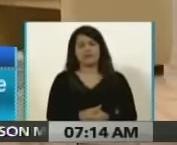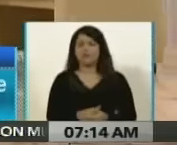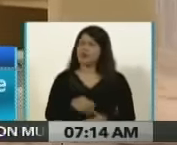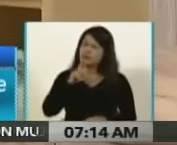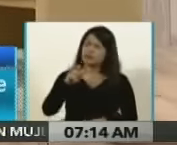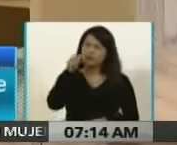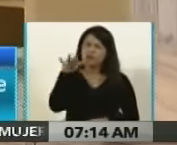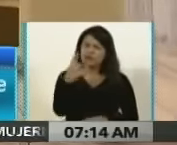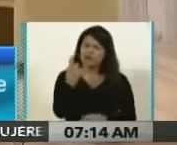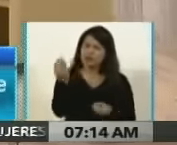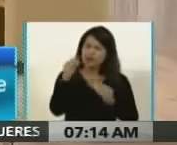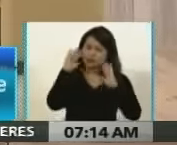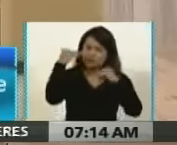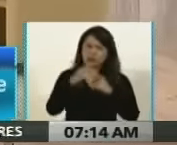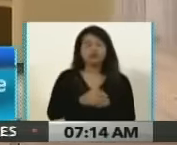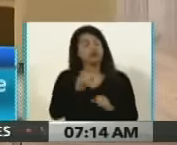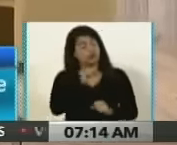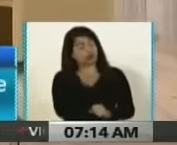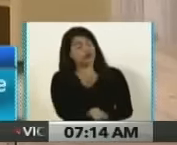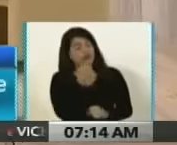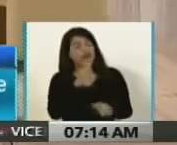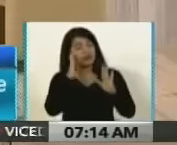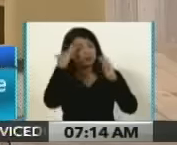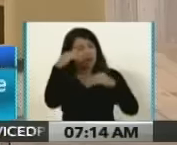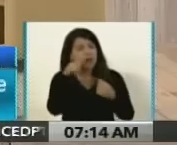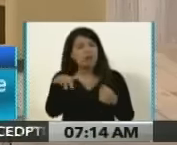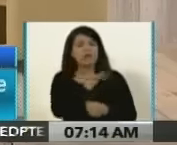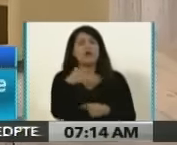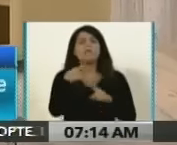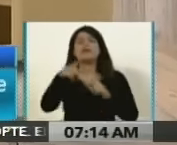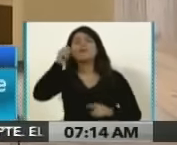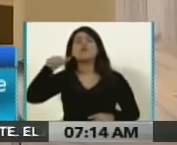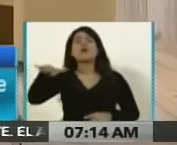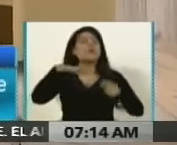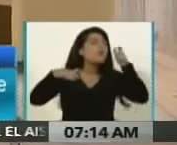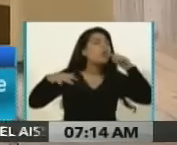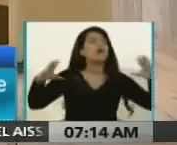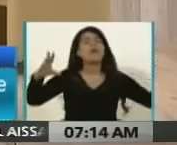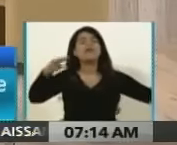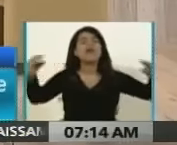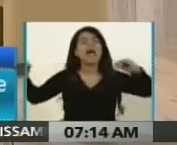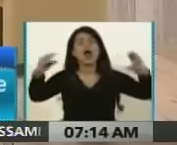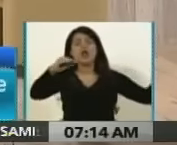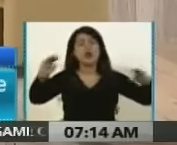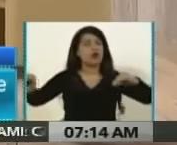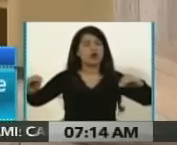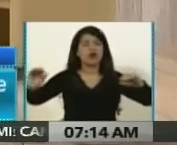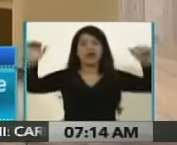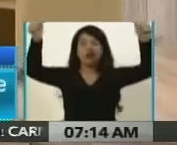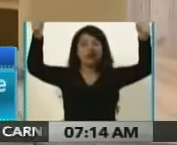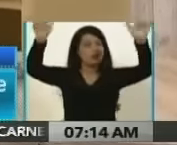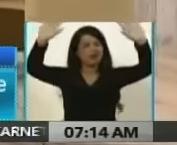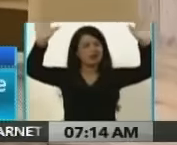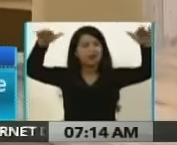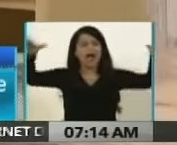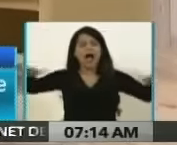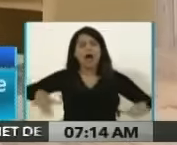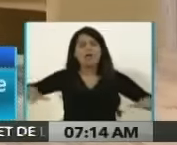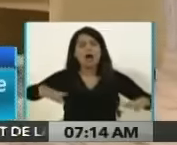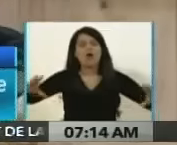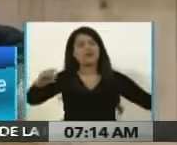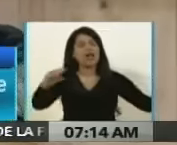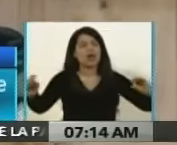Hay que tomarlo más en cuenta, pero de pueblo a pueblo. El diálogo tiene que ser de pueblo a pueblo. Hay que hablar con el pueblo